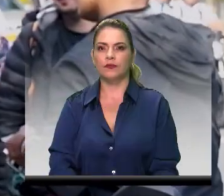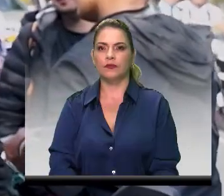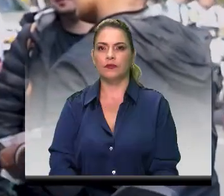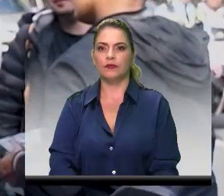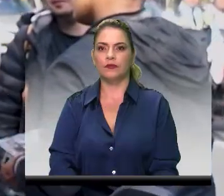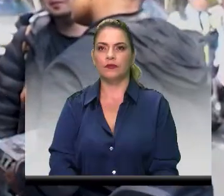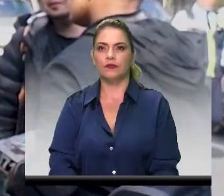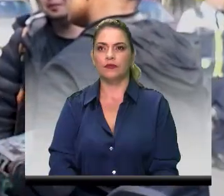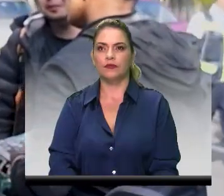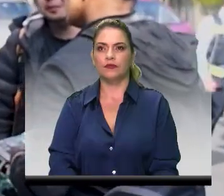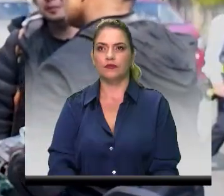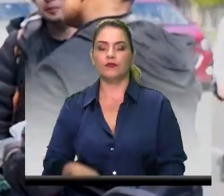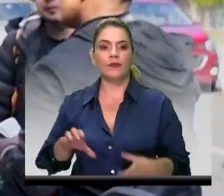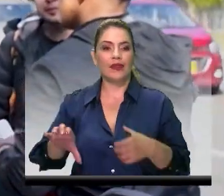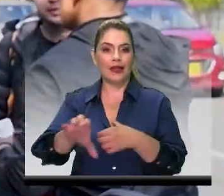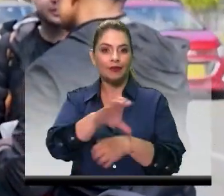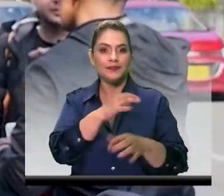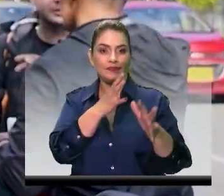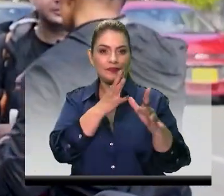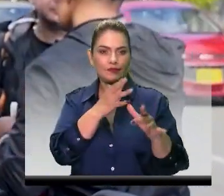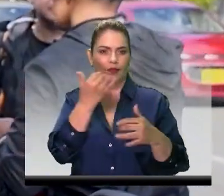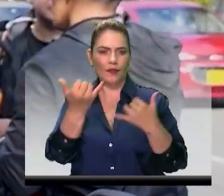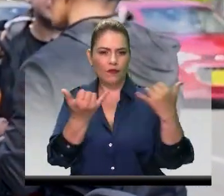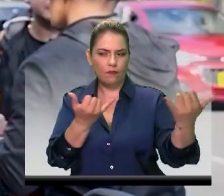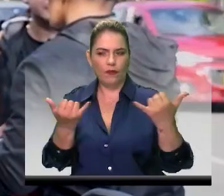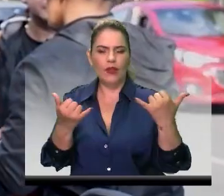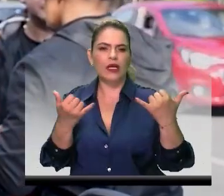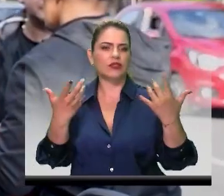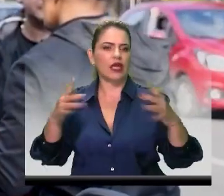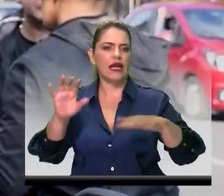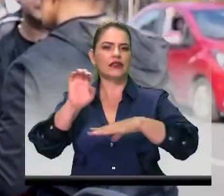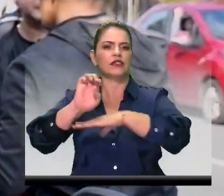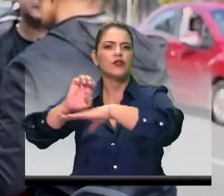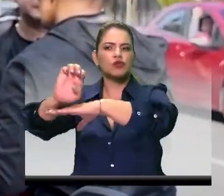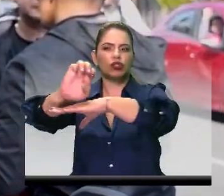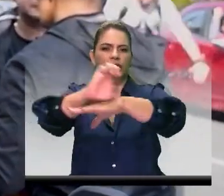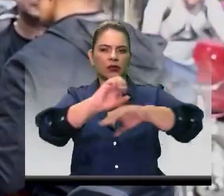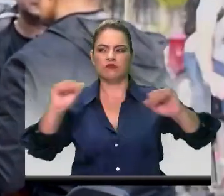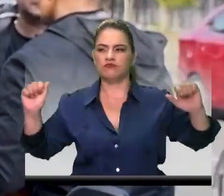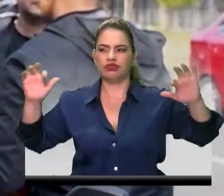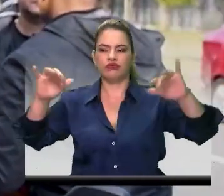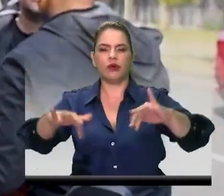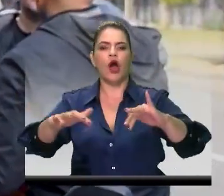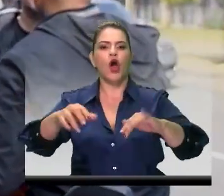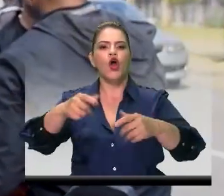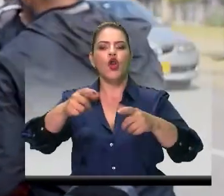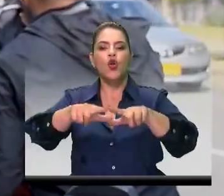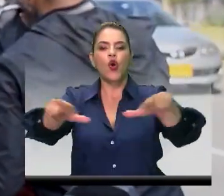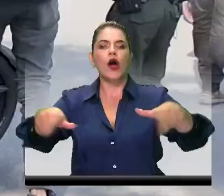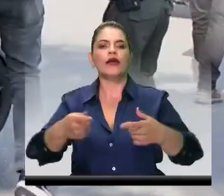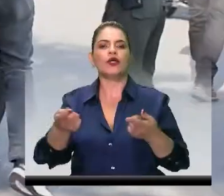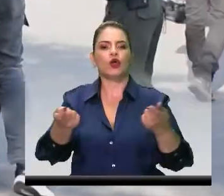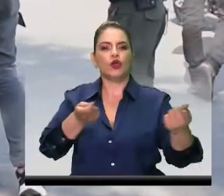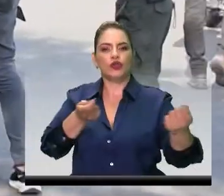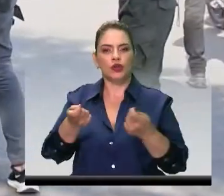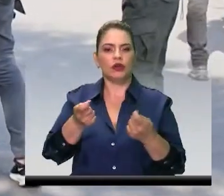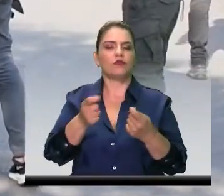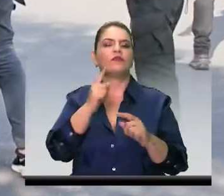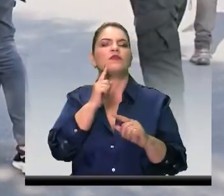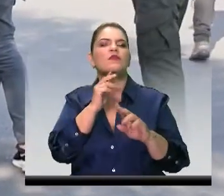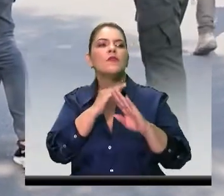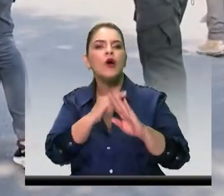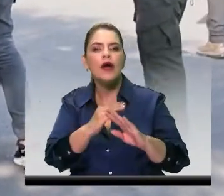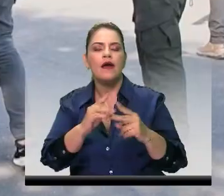En la ciudad de Itagüí participa toda la institucionalidad de los puestos de control, con los cuales garantizamos la vida, la honra de todos